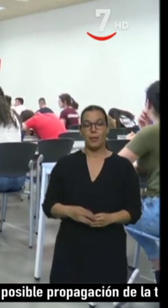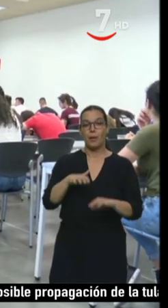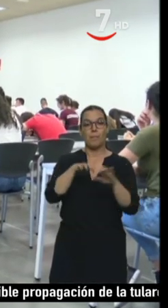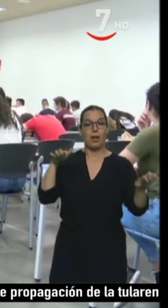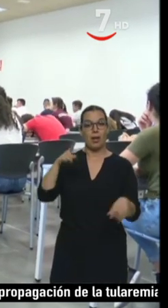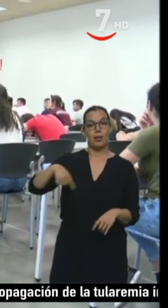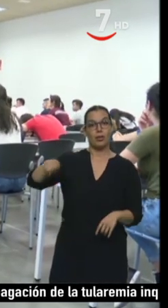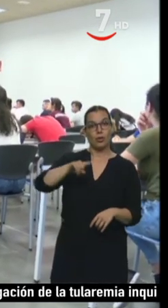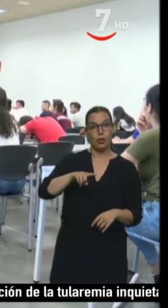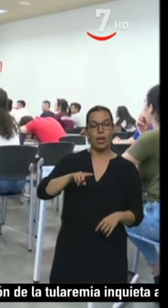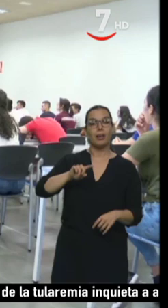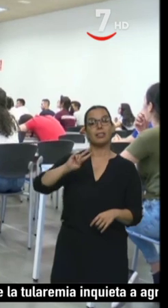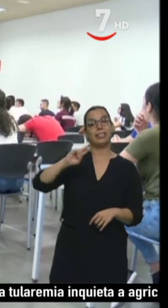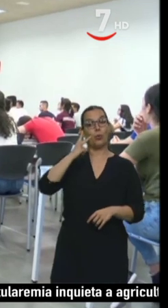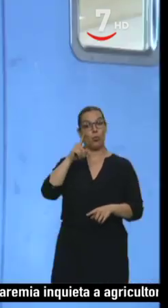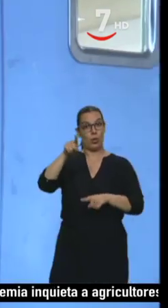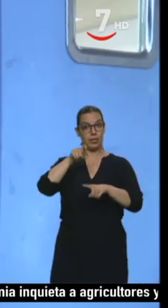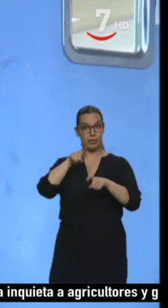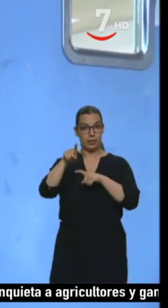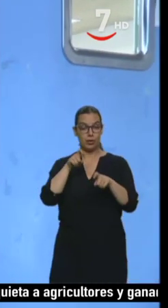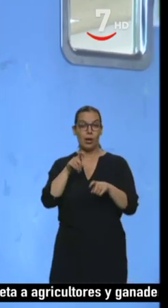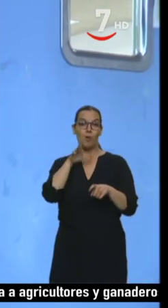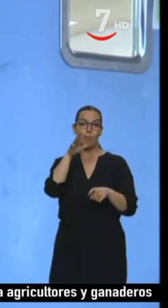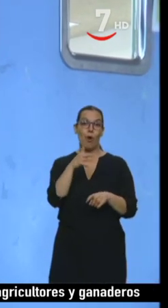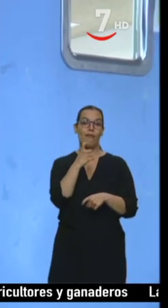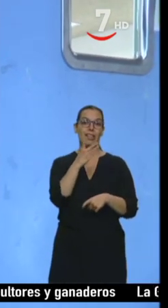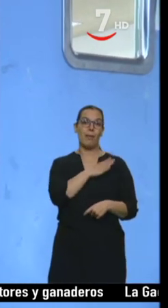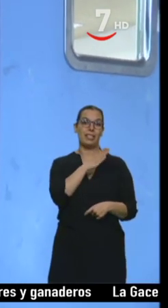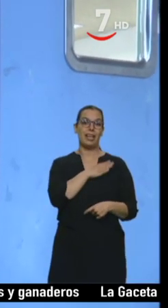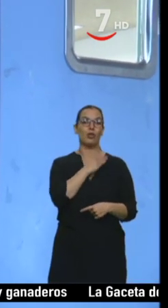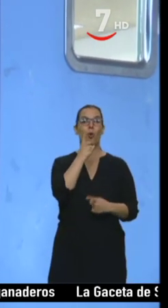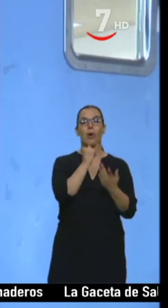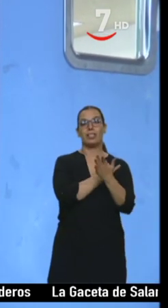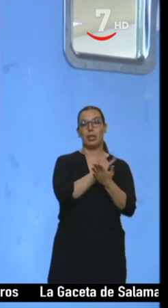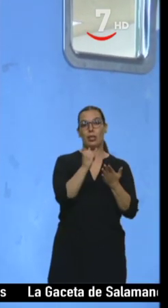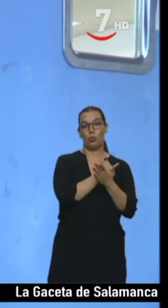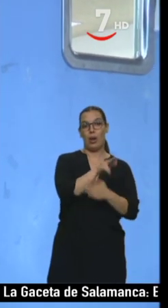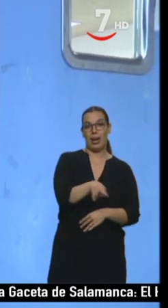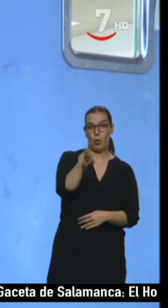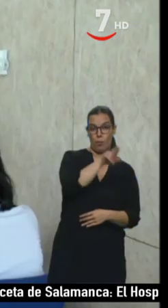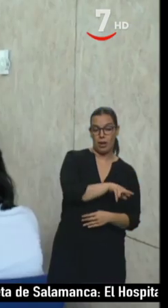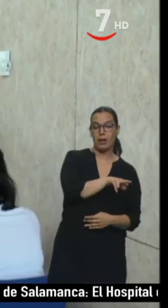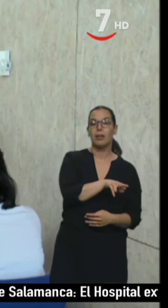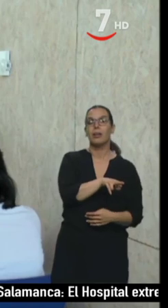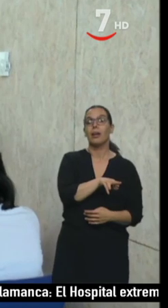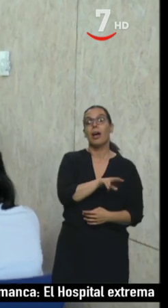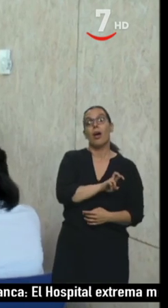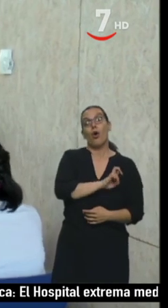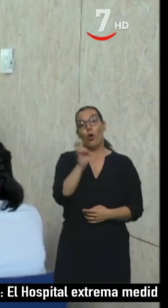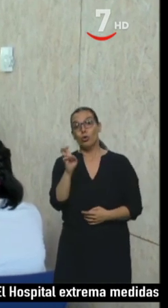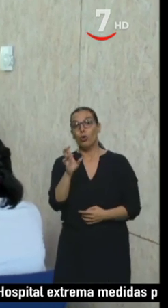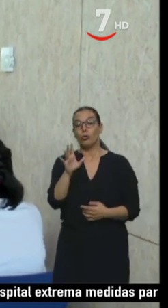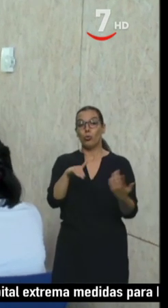mayoría llegan a esta segunda convocatoria tras recuperar asignaturas de bachillerato, otros porque suspendieron la EBAU en junio o